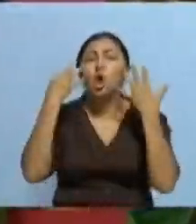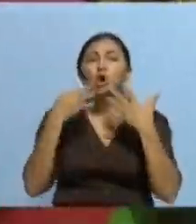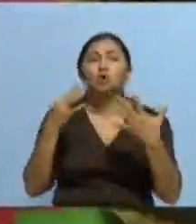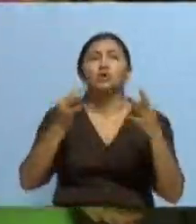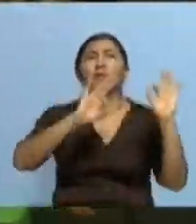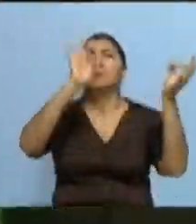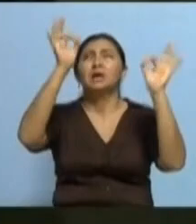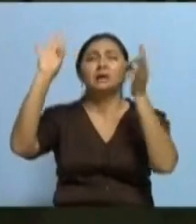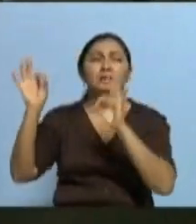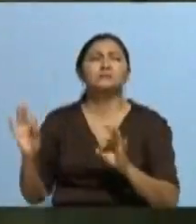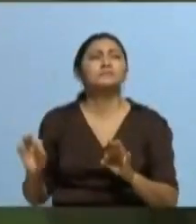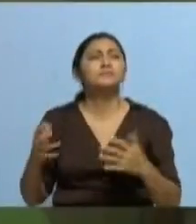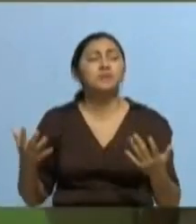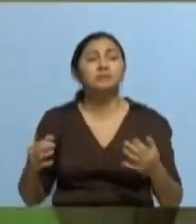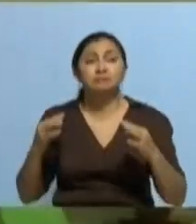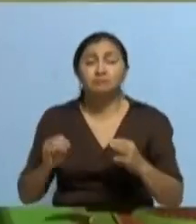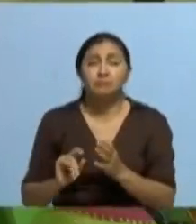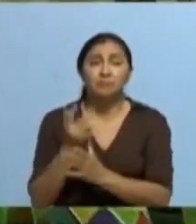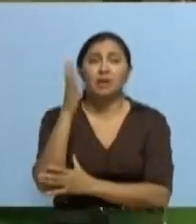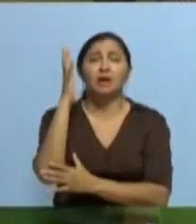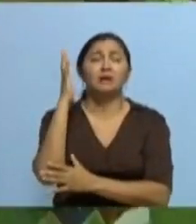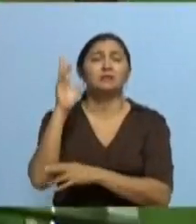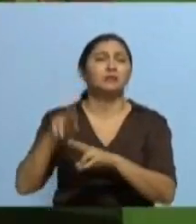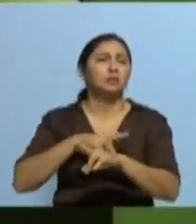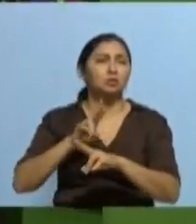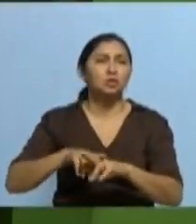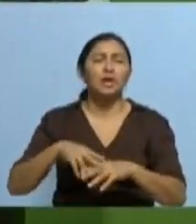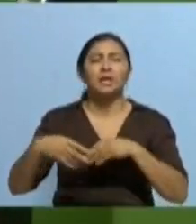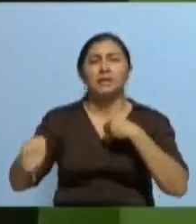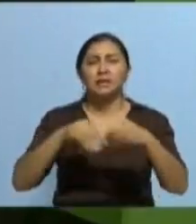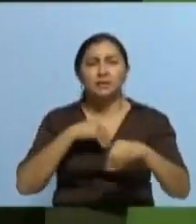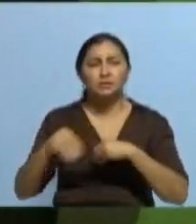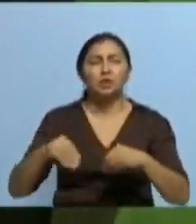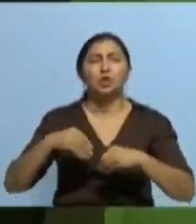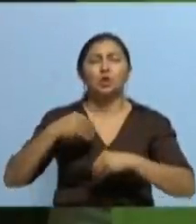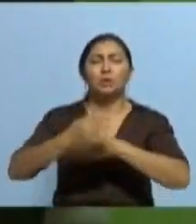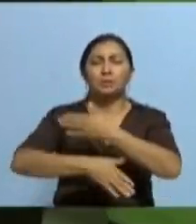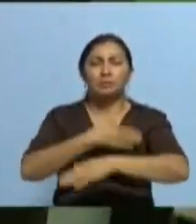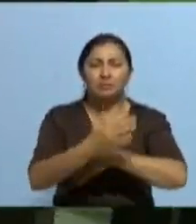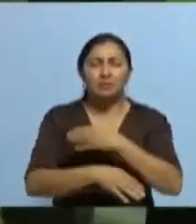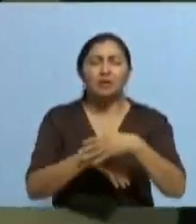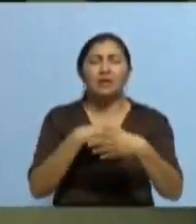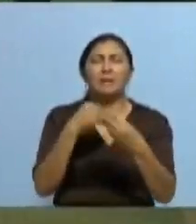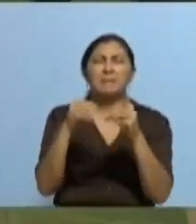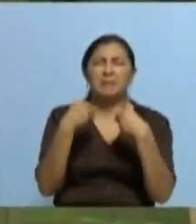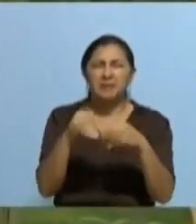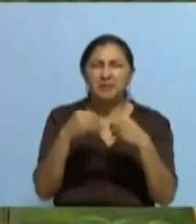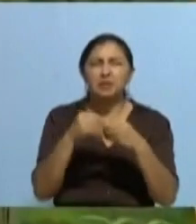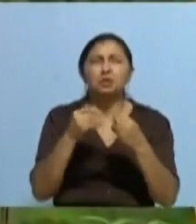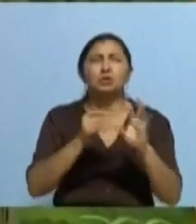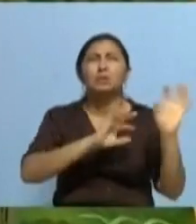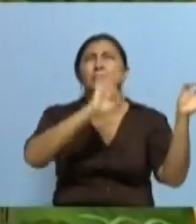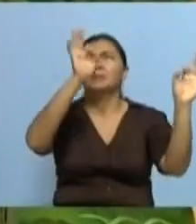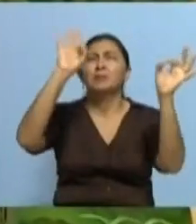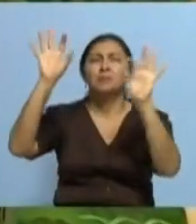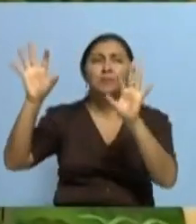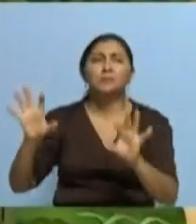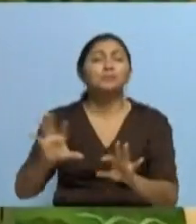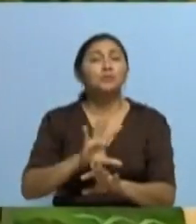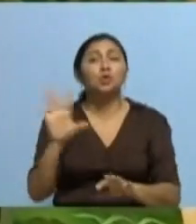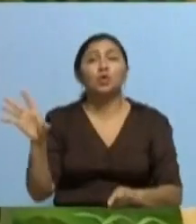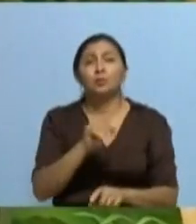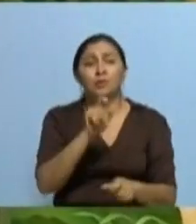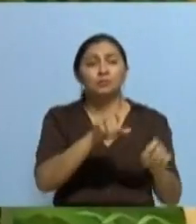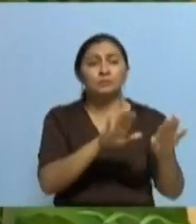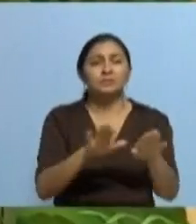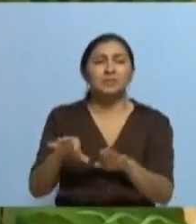Se usaron plantas naturales, yeso, cartón, plástico, tela, todos los representantes del carnaval que